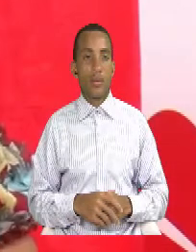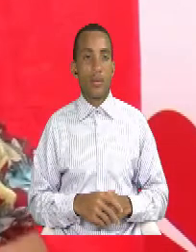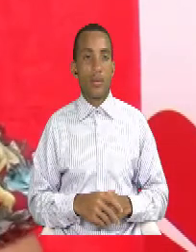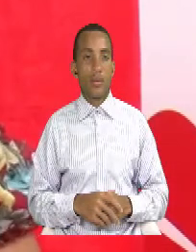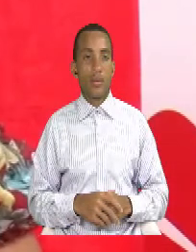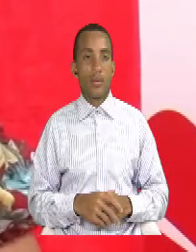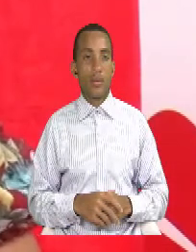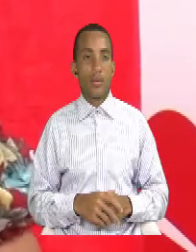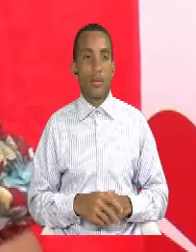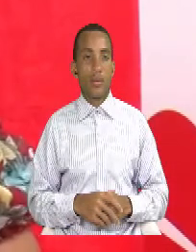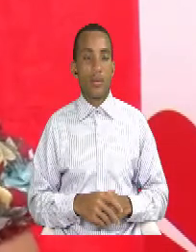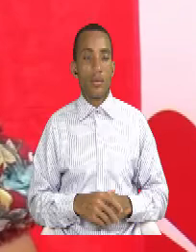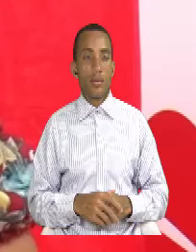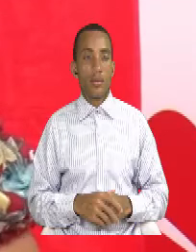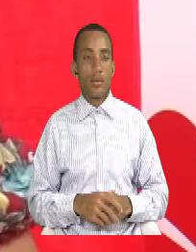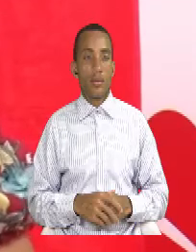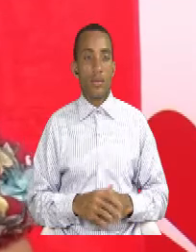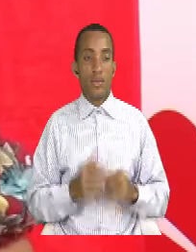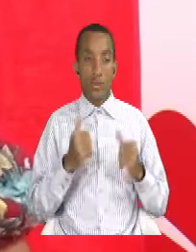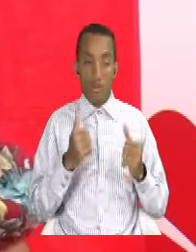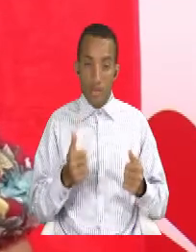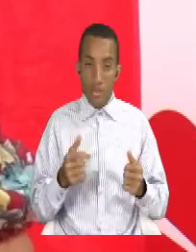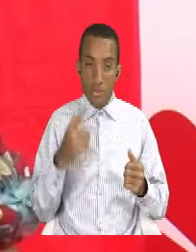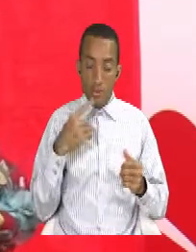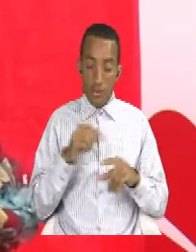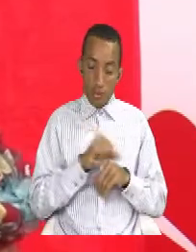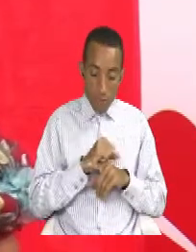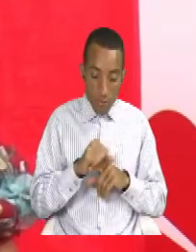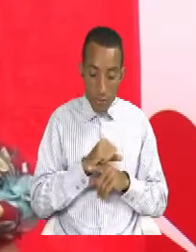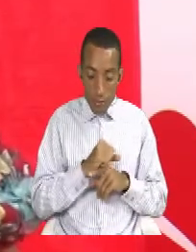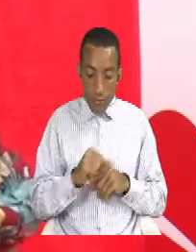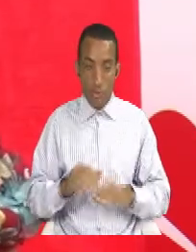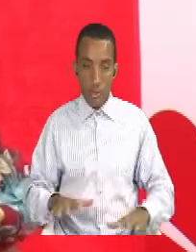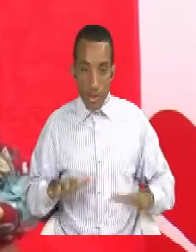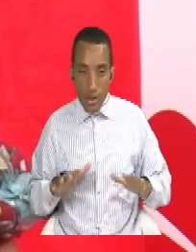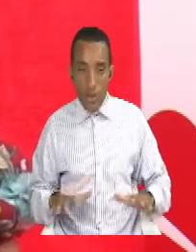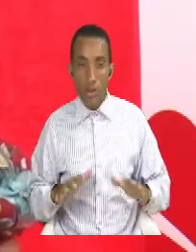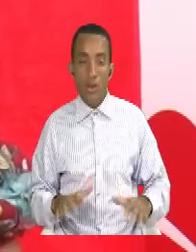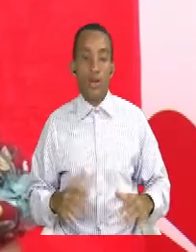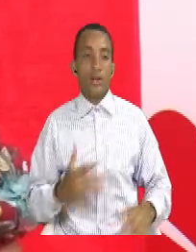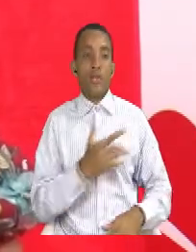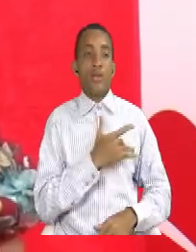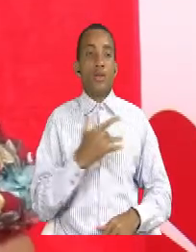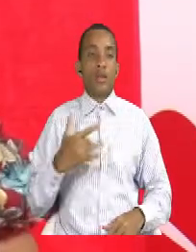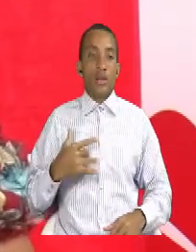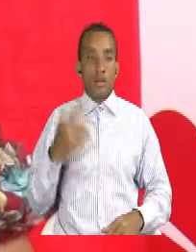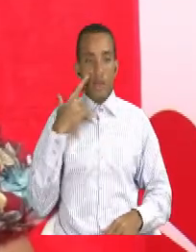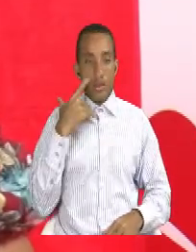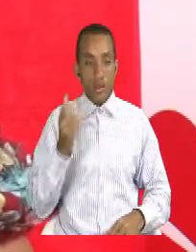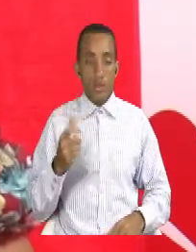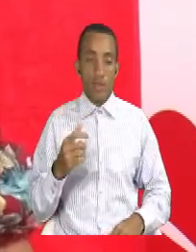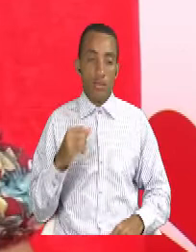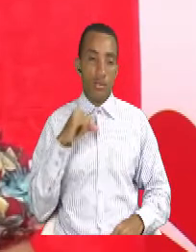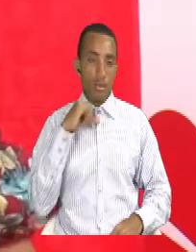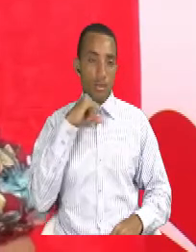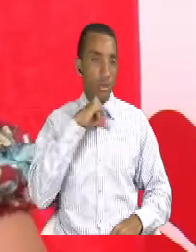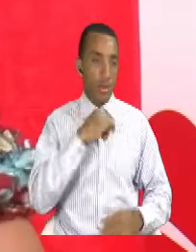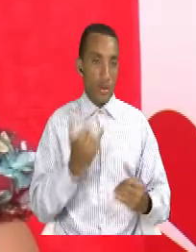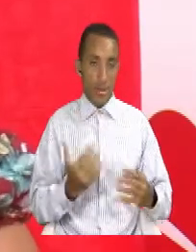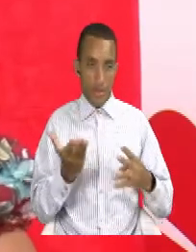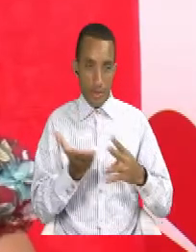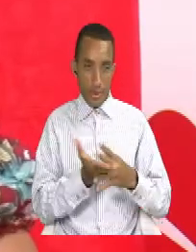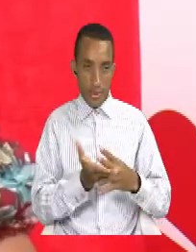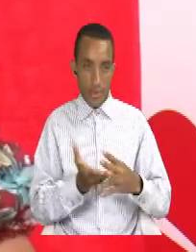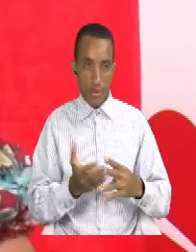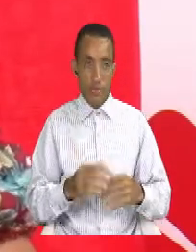Bueno, y estuvo Andrés Urán dándonos unos ejercicios para mantenernos bien saludables y bien chéveres, bien guapos. Y ahora vamos a una pausa y ya